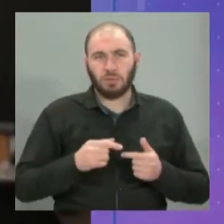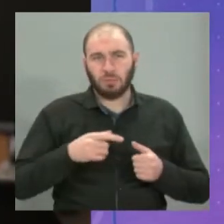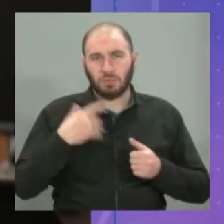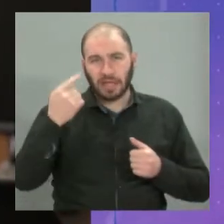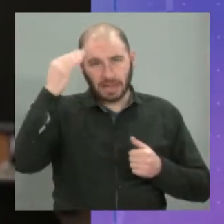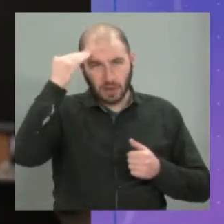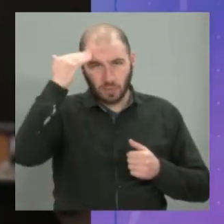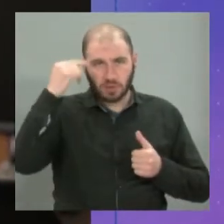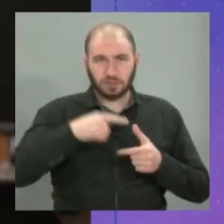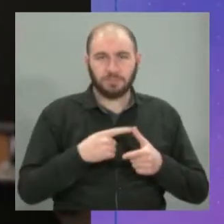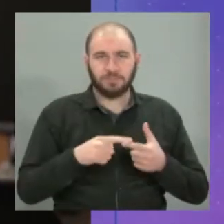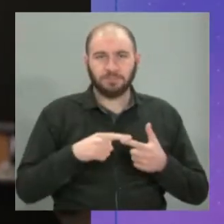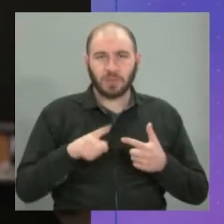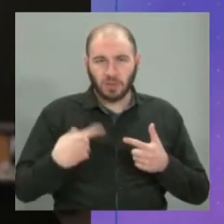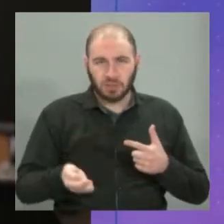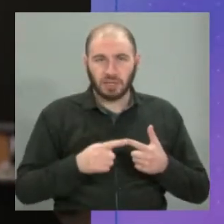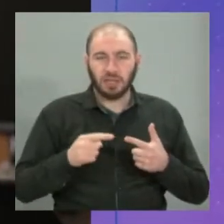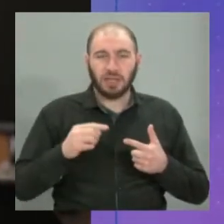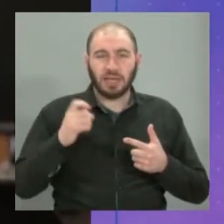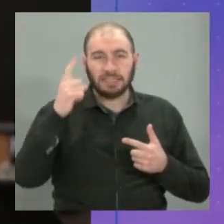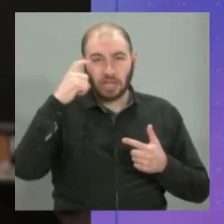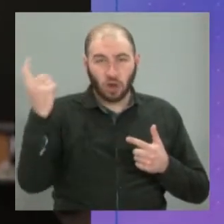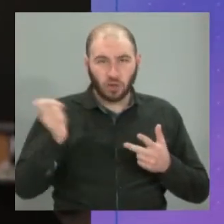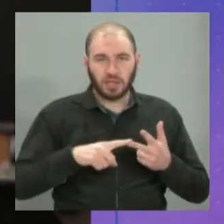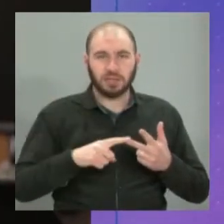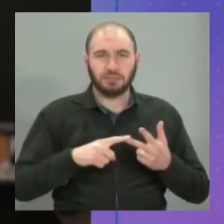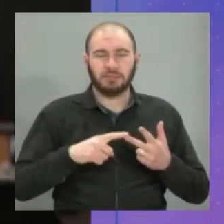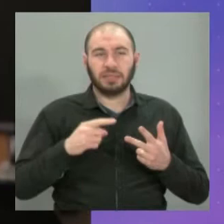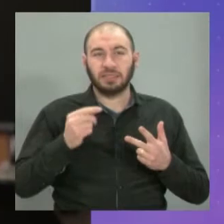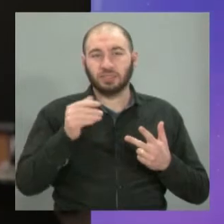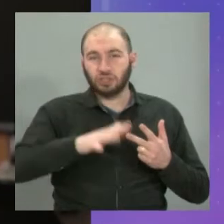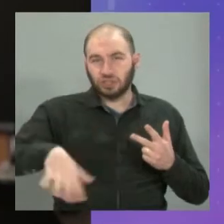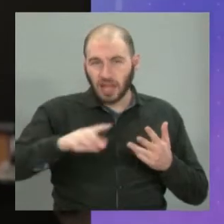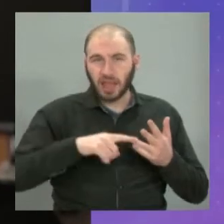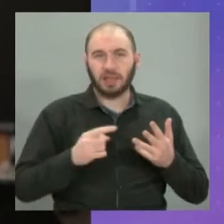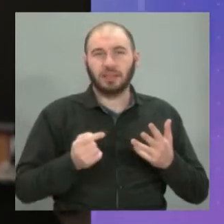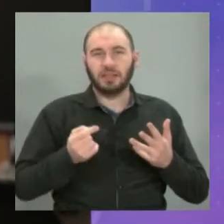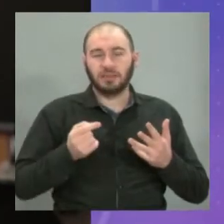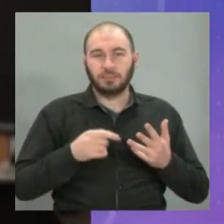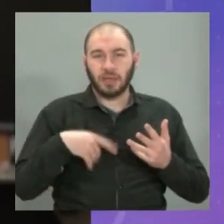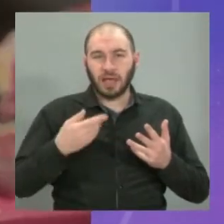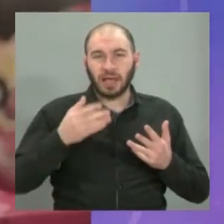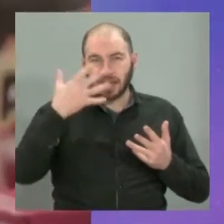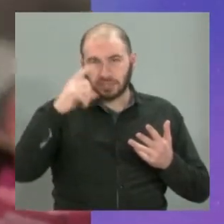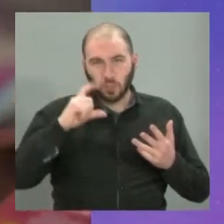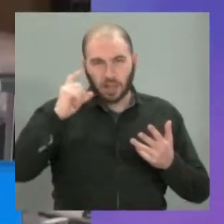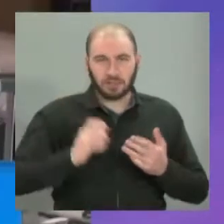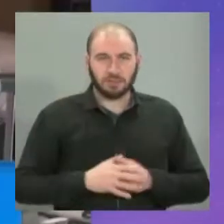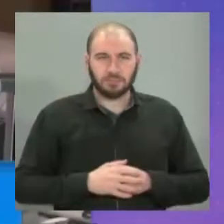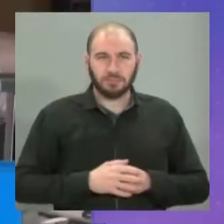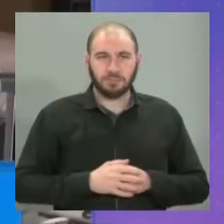principalmente neurológica, adicción psicológica, adicción social, adicción